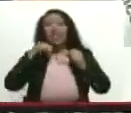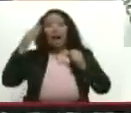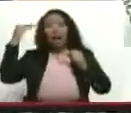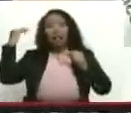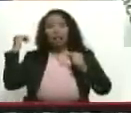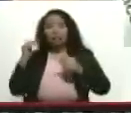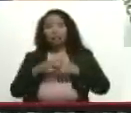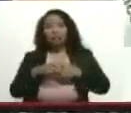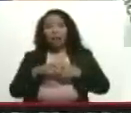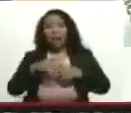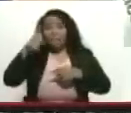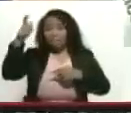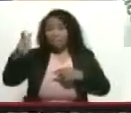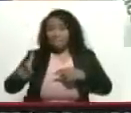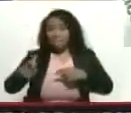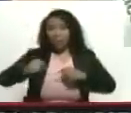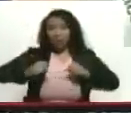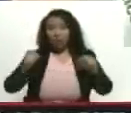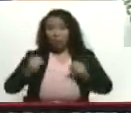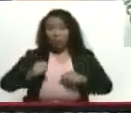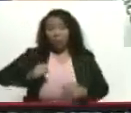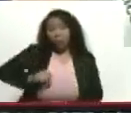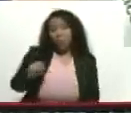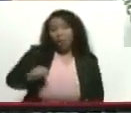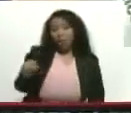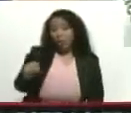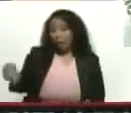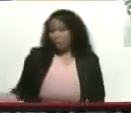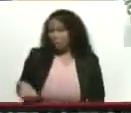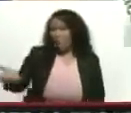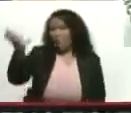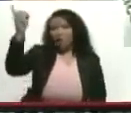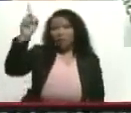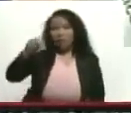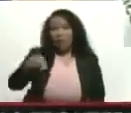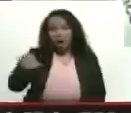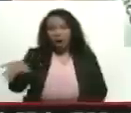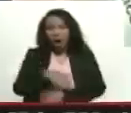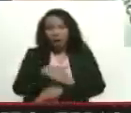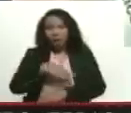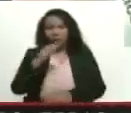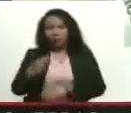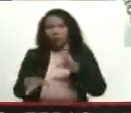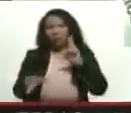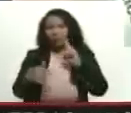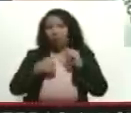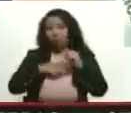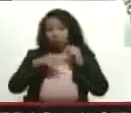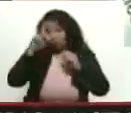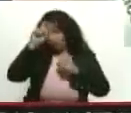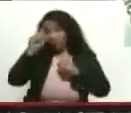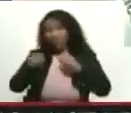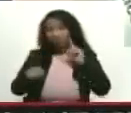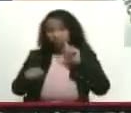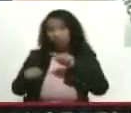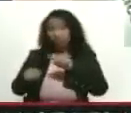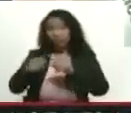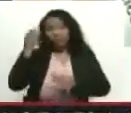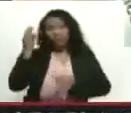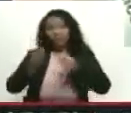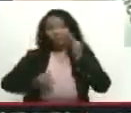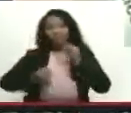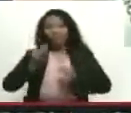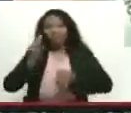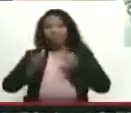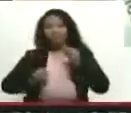policías quemados en las calles y obviamente, de manera lamentable, lo hemos reconocido y así se judicializó,